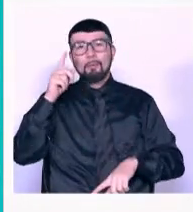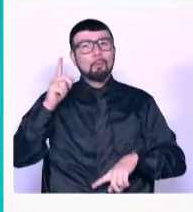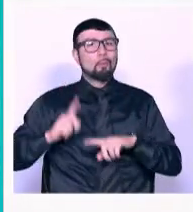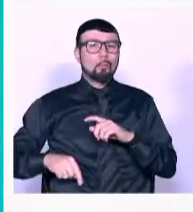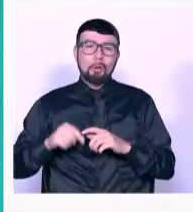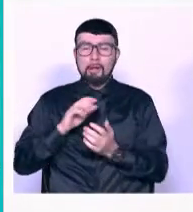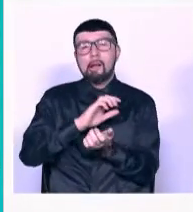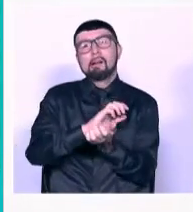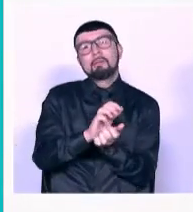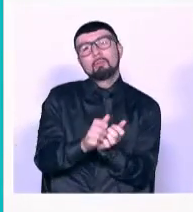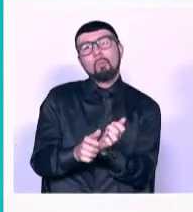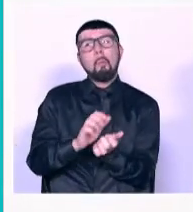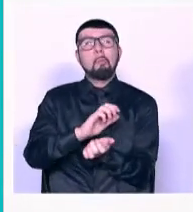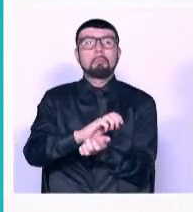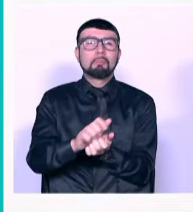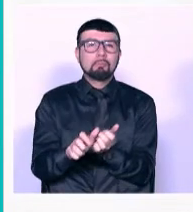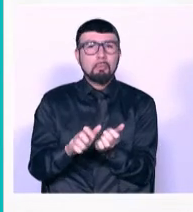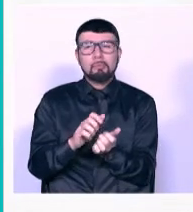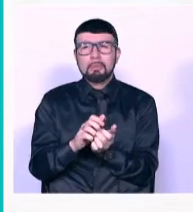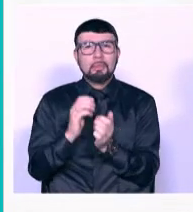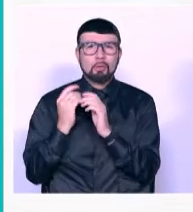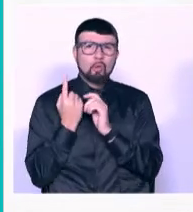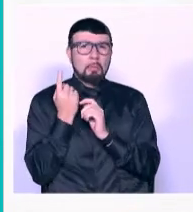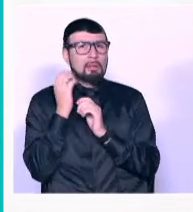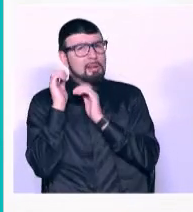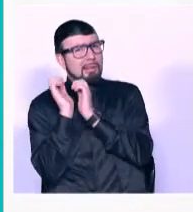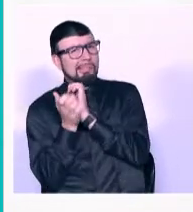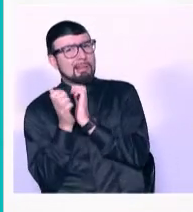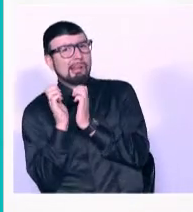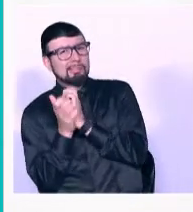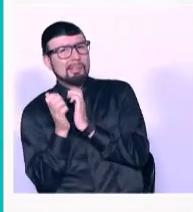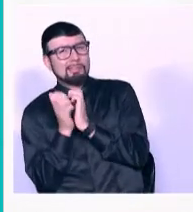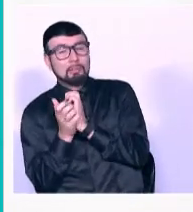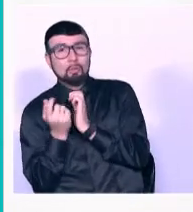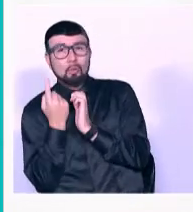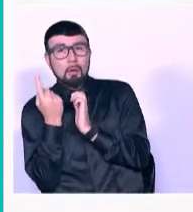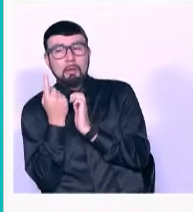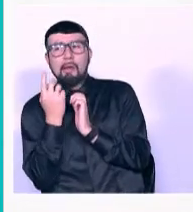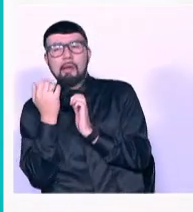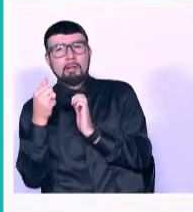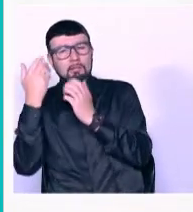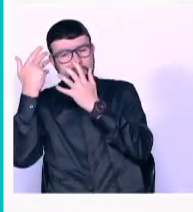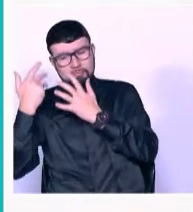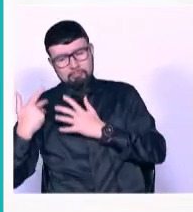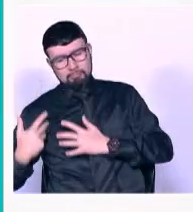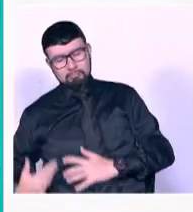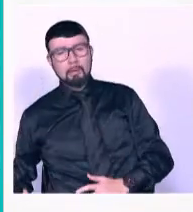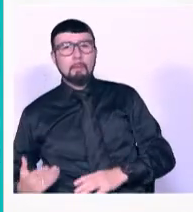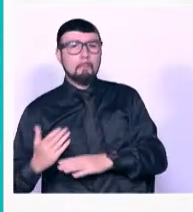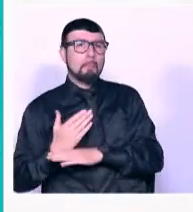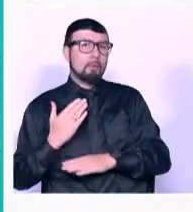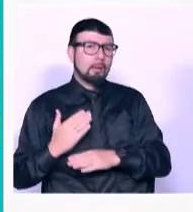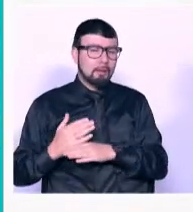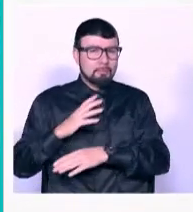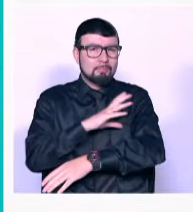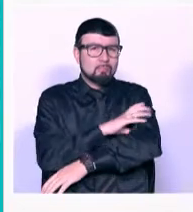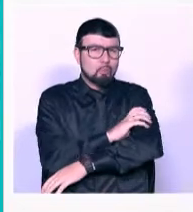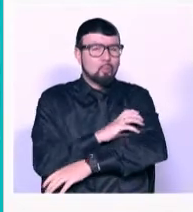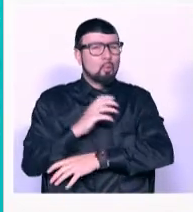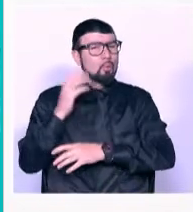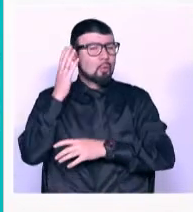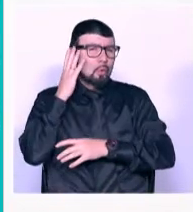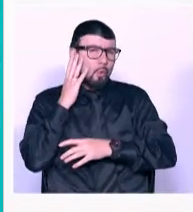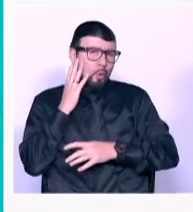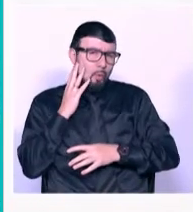otro. Entonces, como está atrapado de un lado, empieza a tener todos los problemas en los músculos, los ligamentos, en